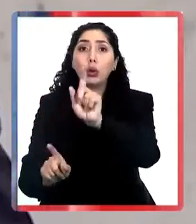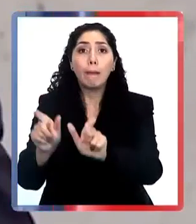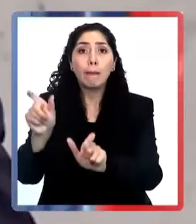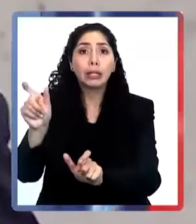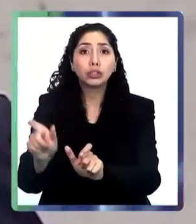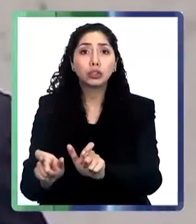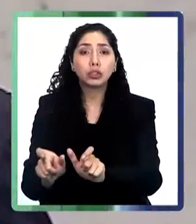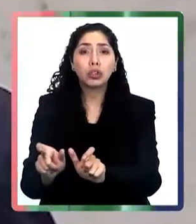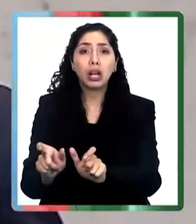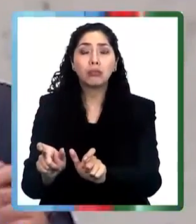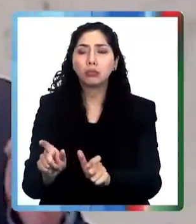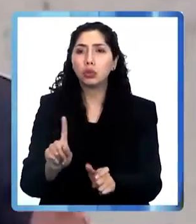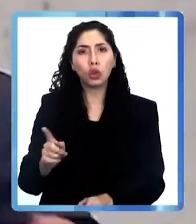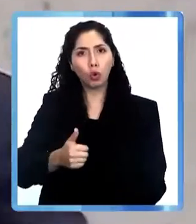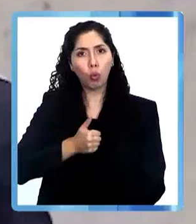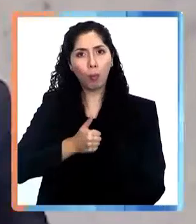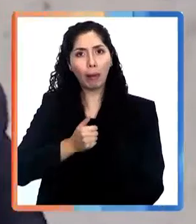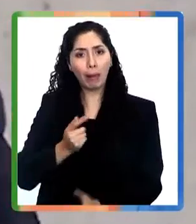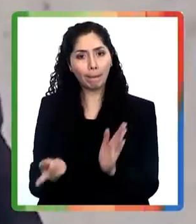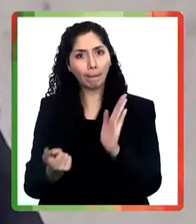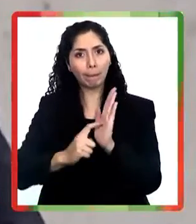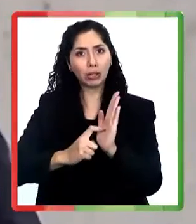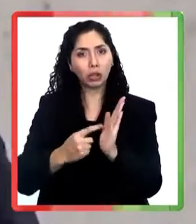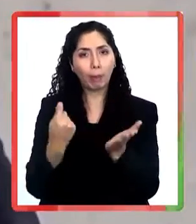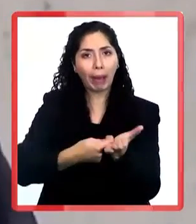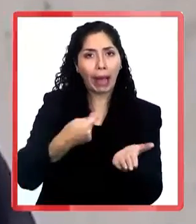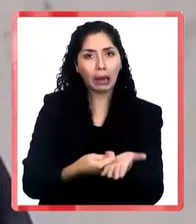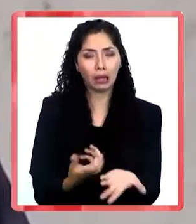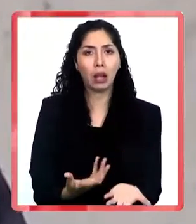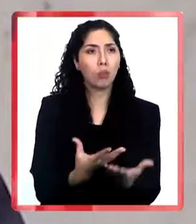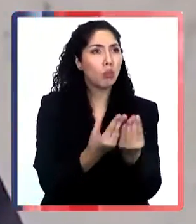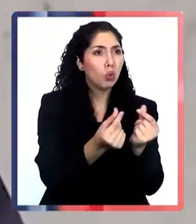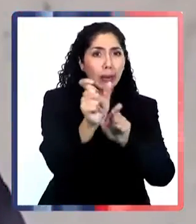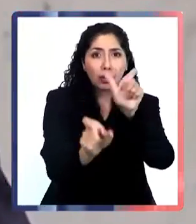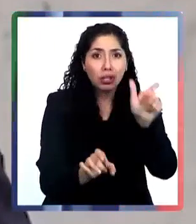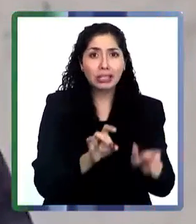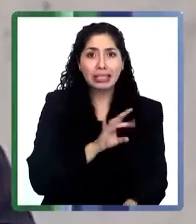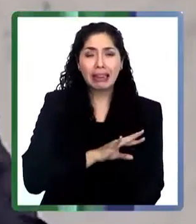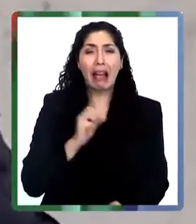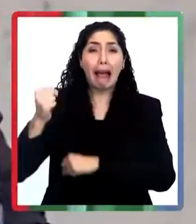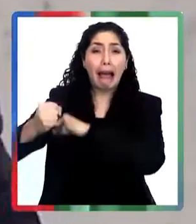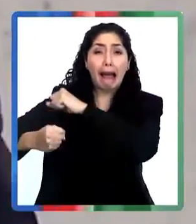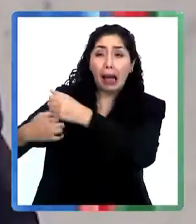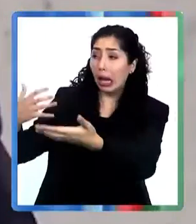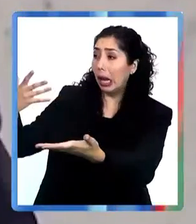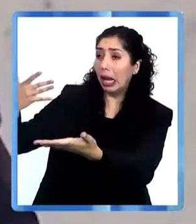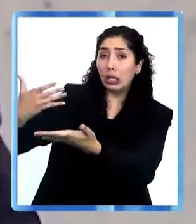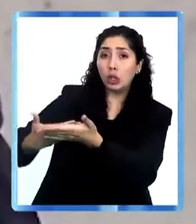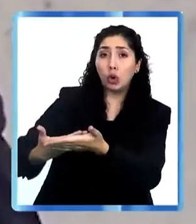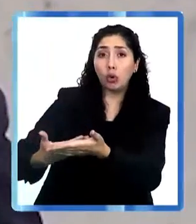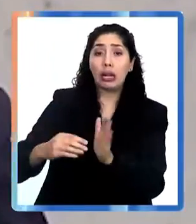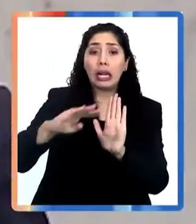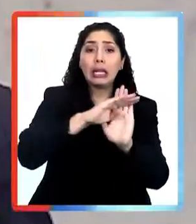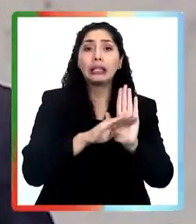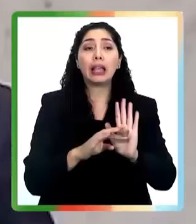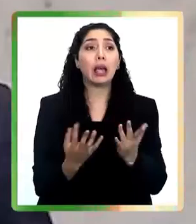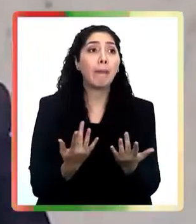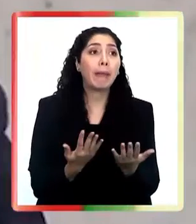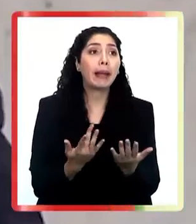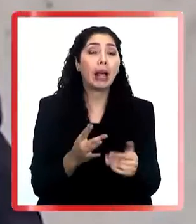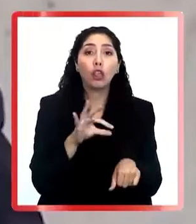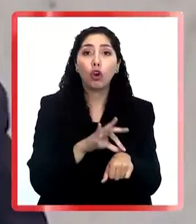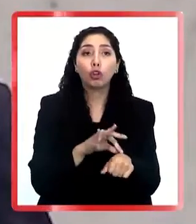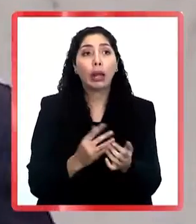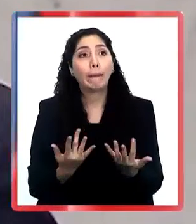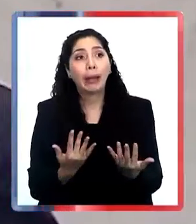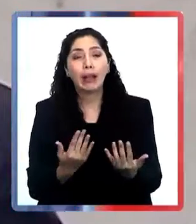sigan eludiendo sus obligaciones tributarias mientras millones de chilenas y chilenos pasan años en lista de espera por ver esta mención